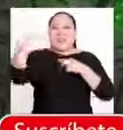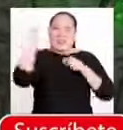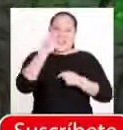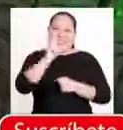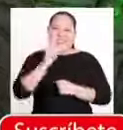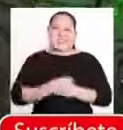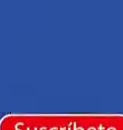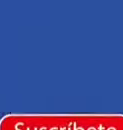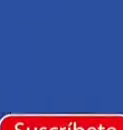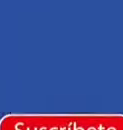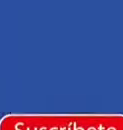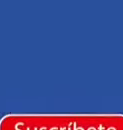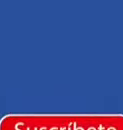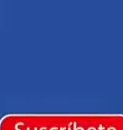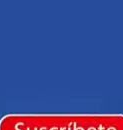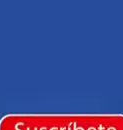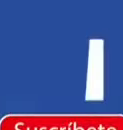lunes!